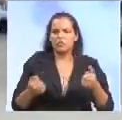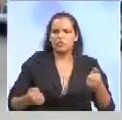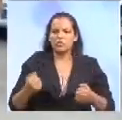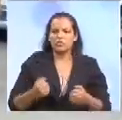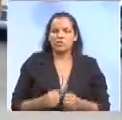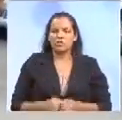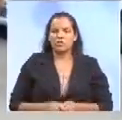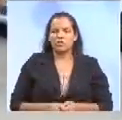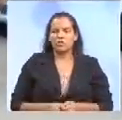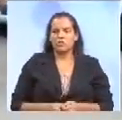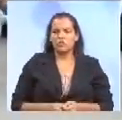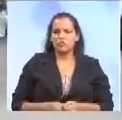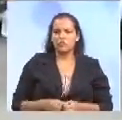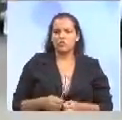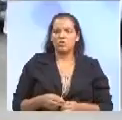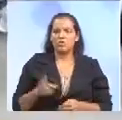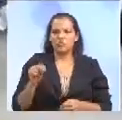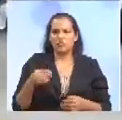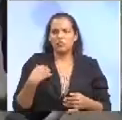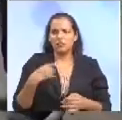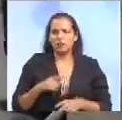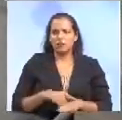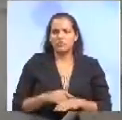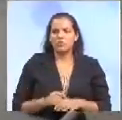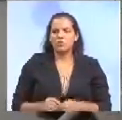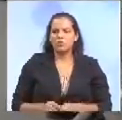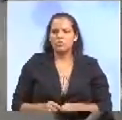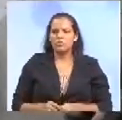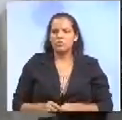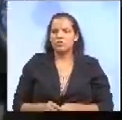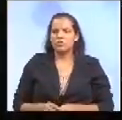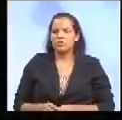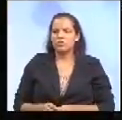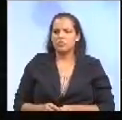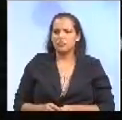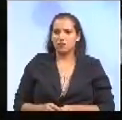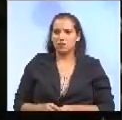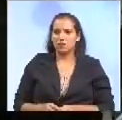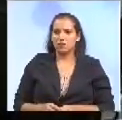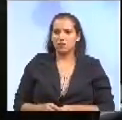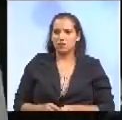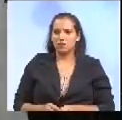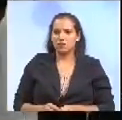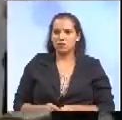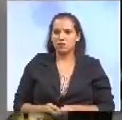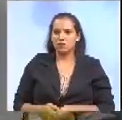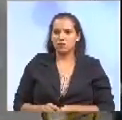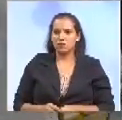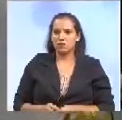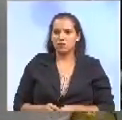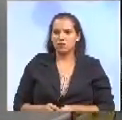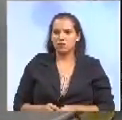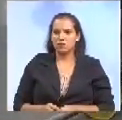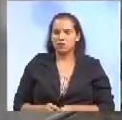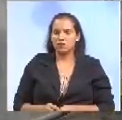respetar las señalizaciones y el límite de velocidad. Con imágenes de Luis Reyes, Andrea Cheré, Telecosta.